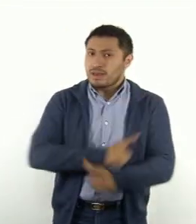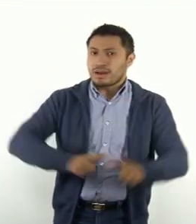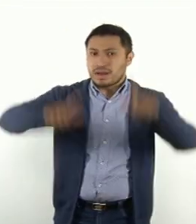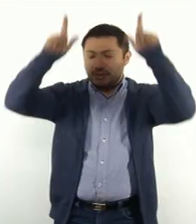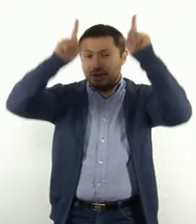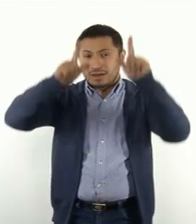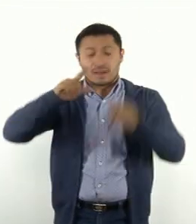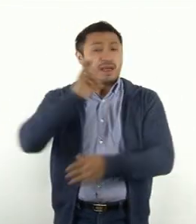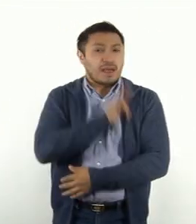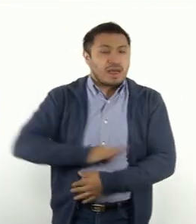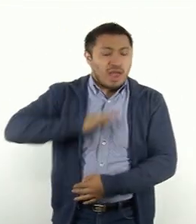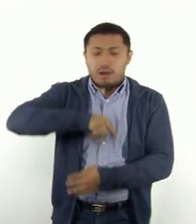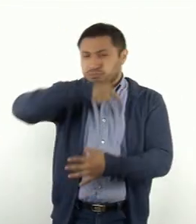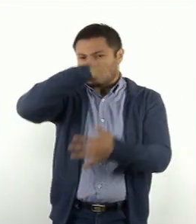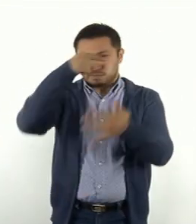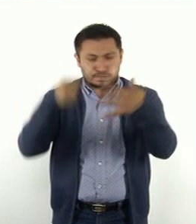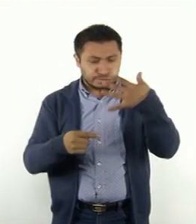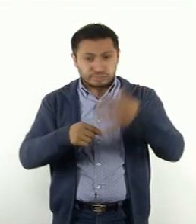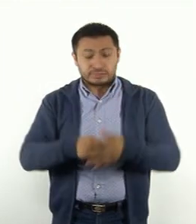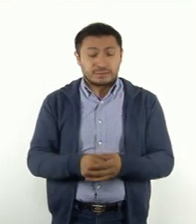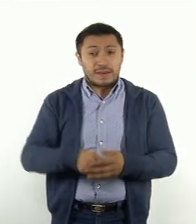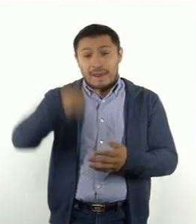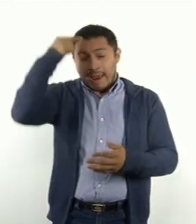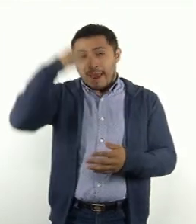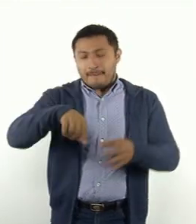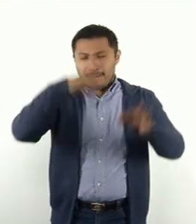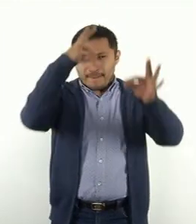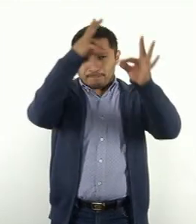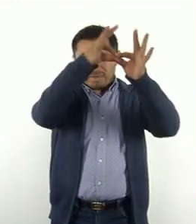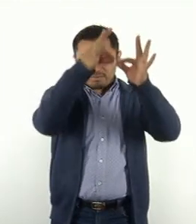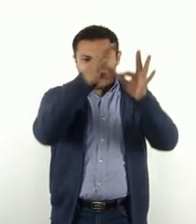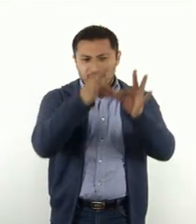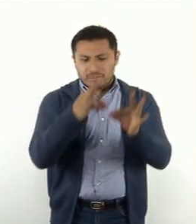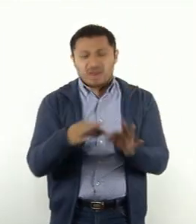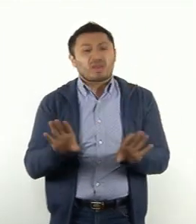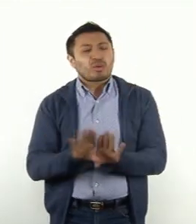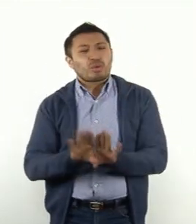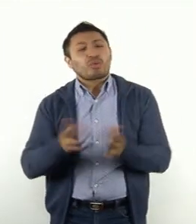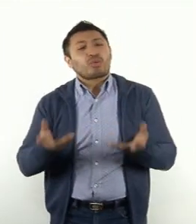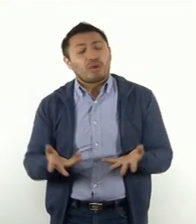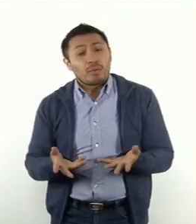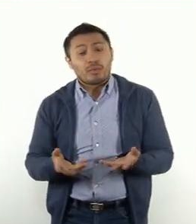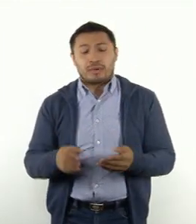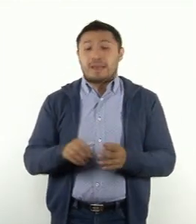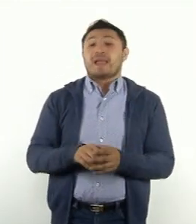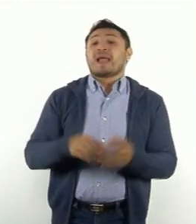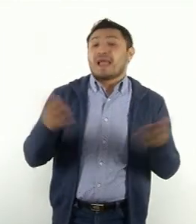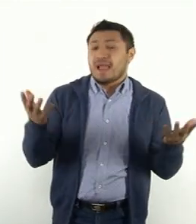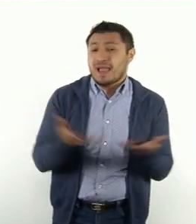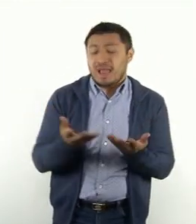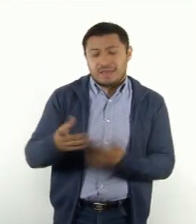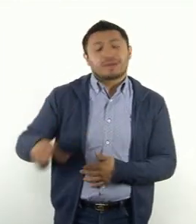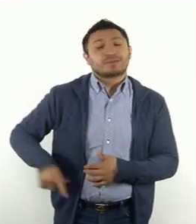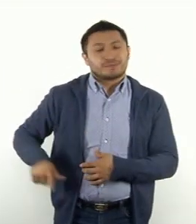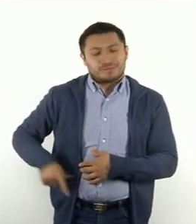de la felicidad. Y para dar cumplimiento a estos derechos es que han instituido